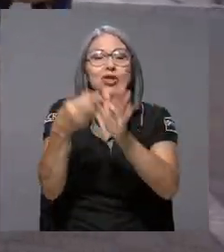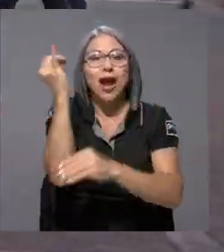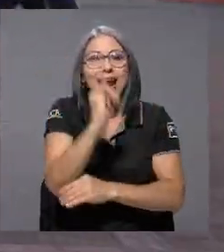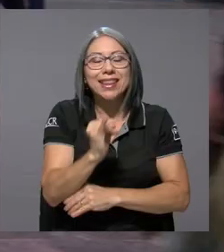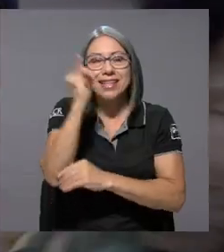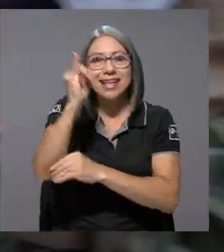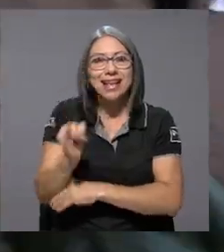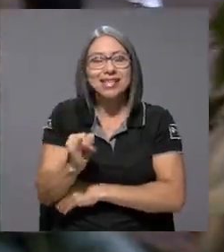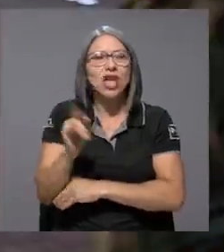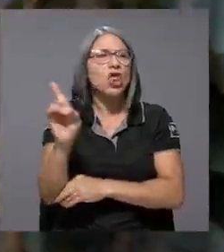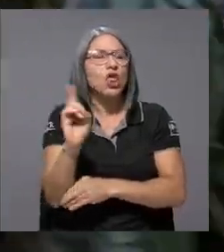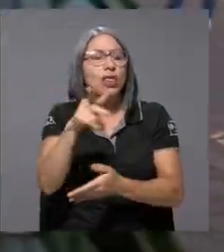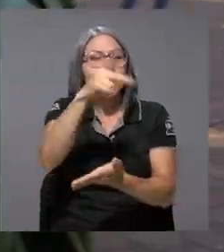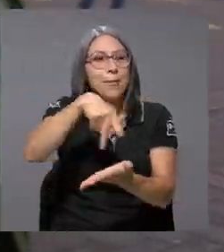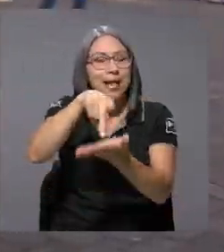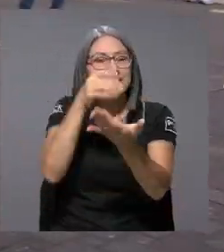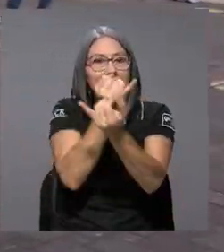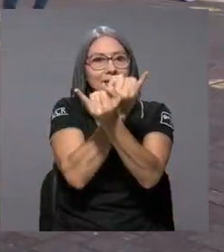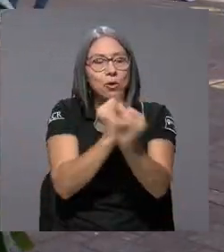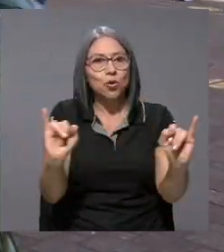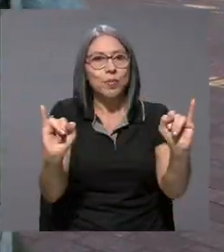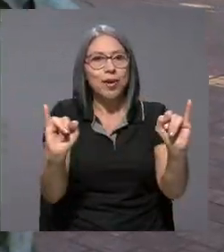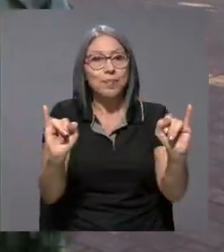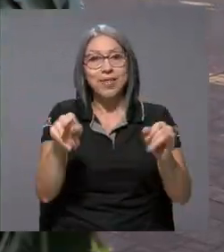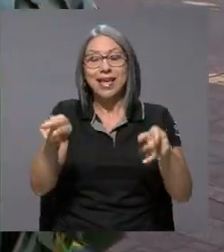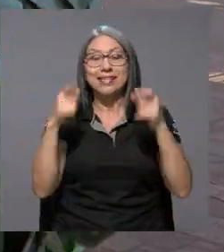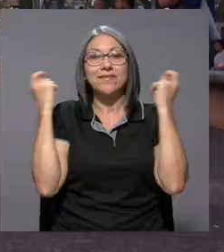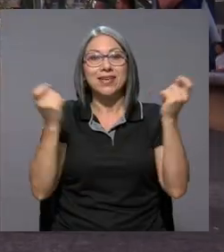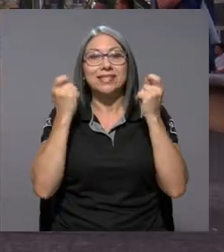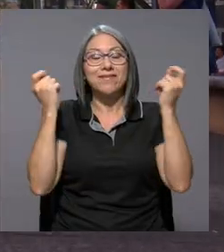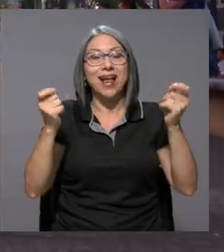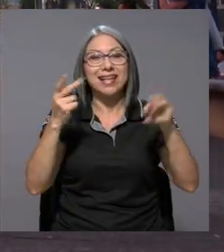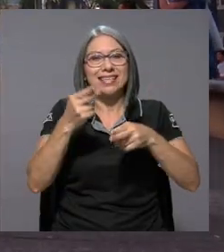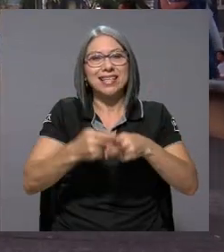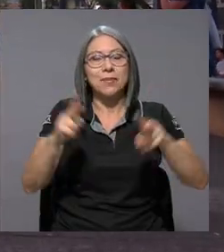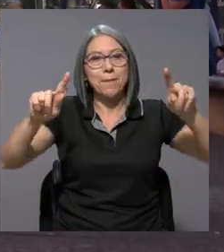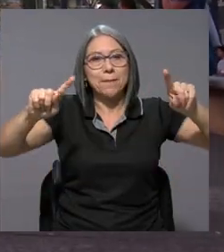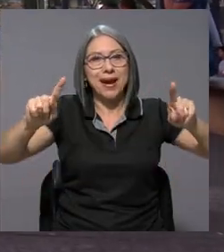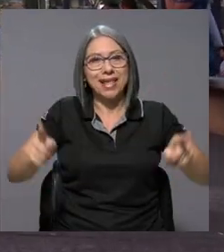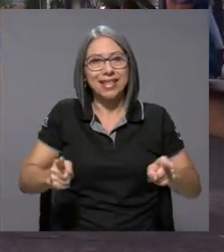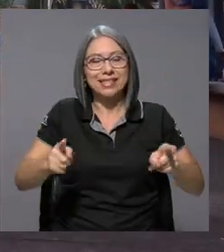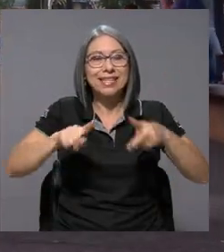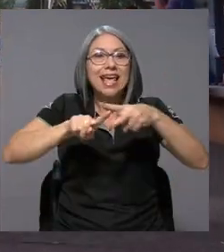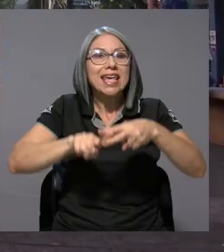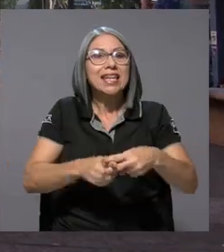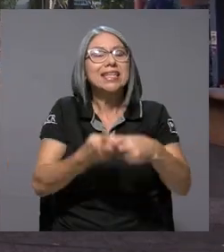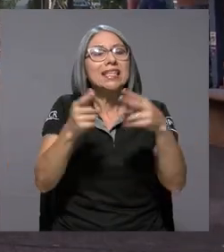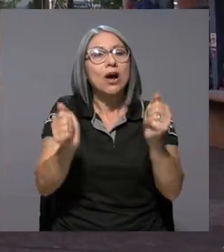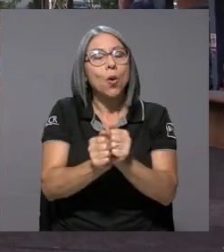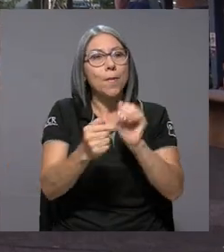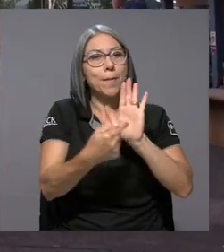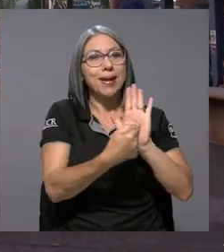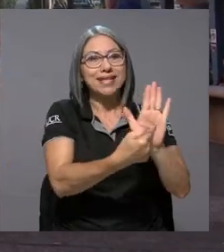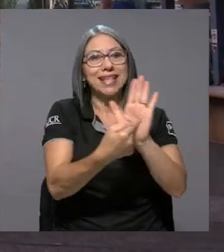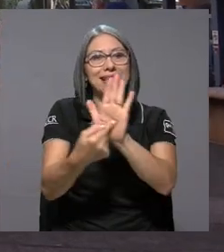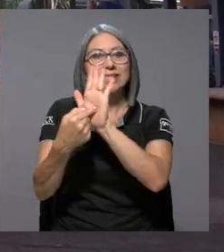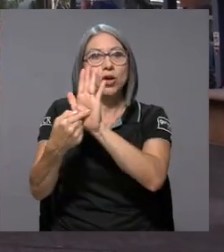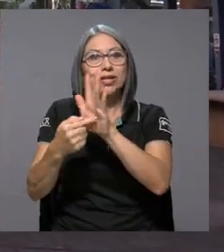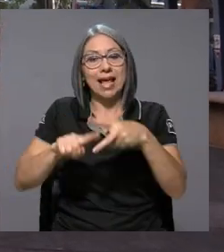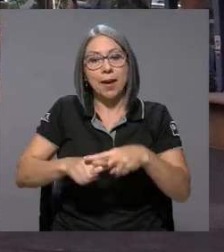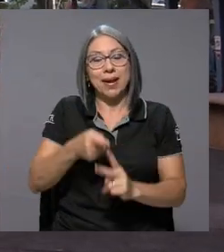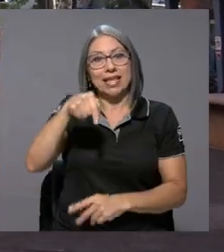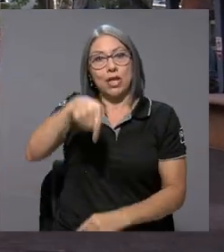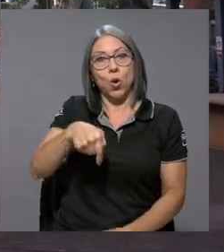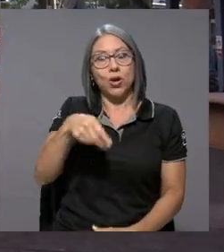en la Plaza de la Autonomía. El Festival Paréntesis inicia con sus presentaciones en el escenario a partir del día